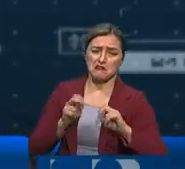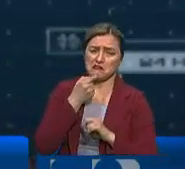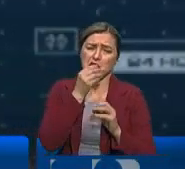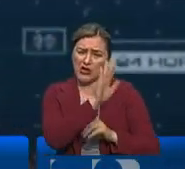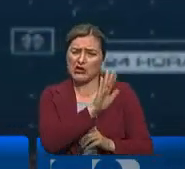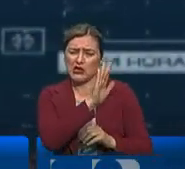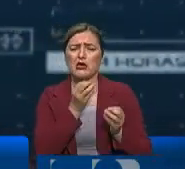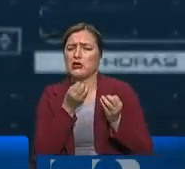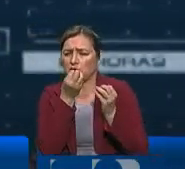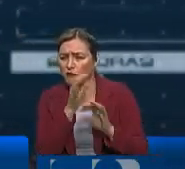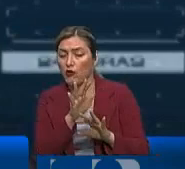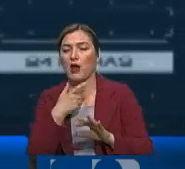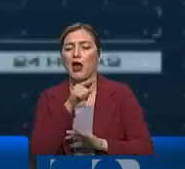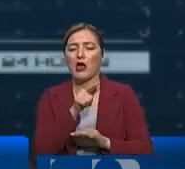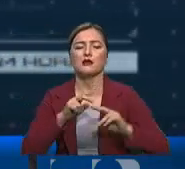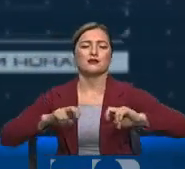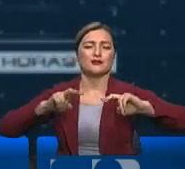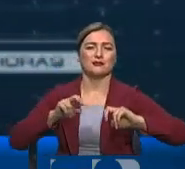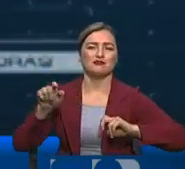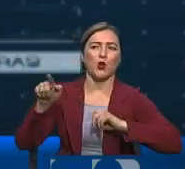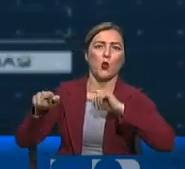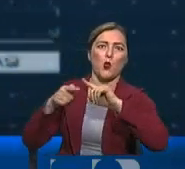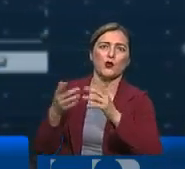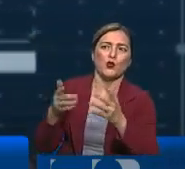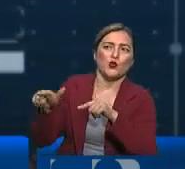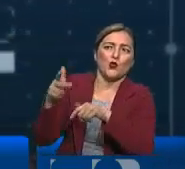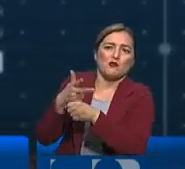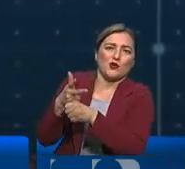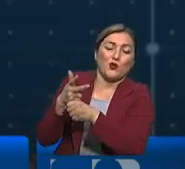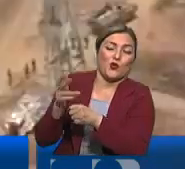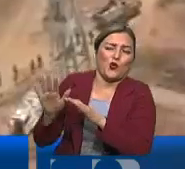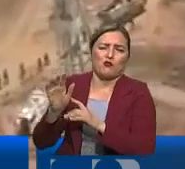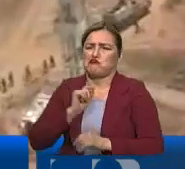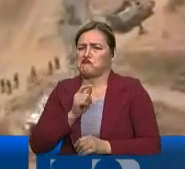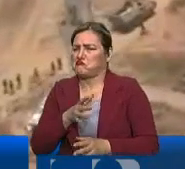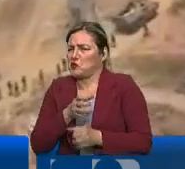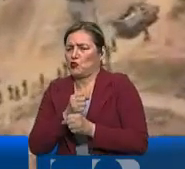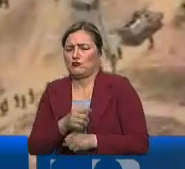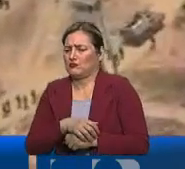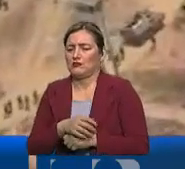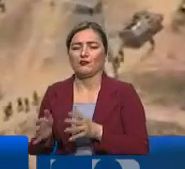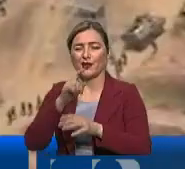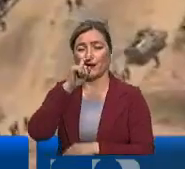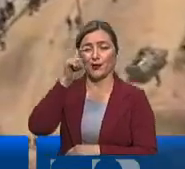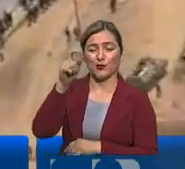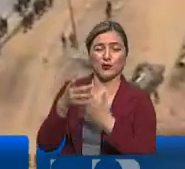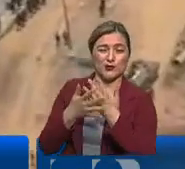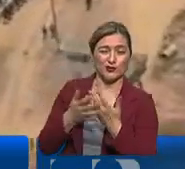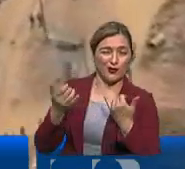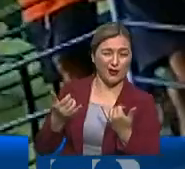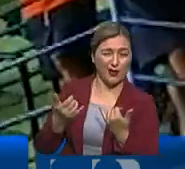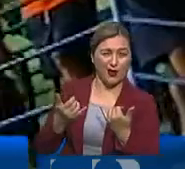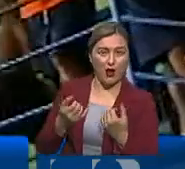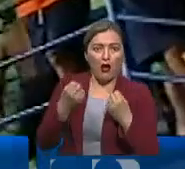investigado porque, sostiene, no hay certezas de cuándo ni dónde fue grabado el video. Pero los lujos dentro de prisión no son